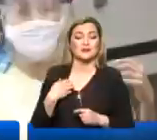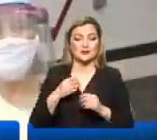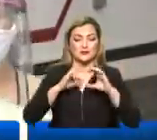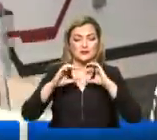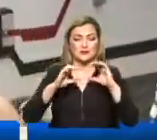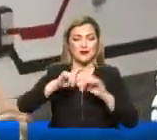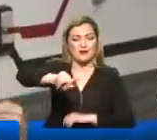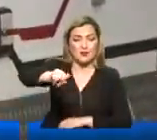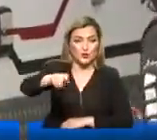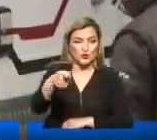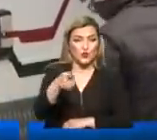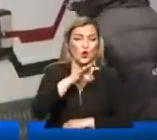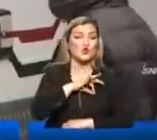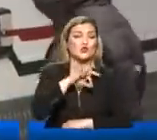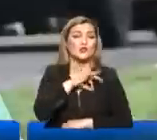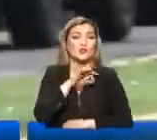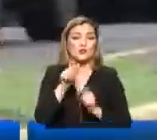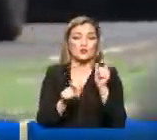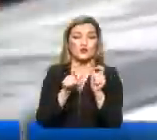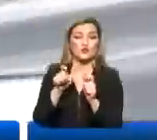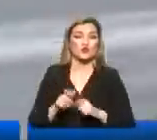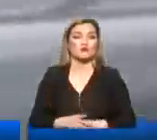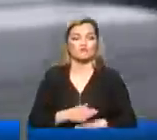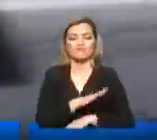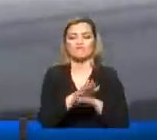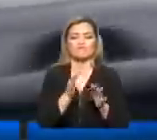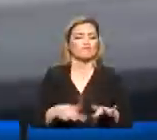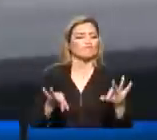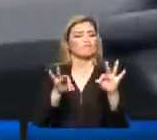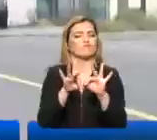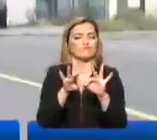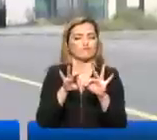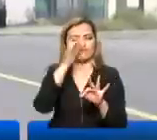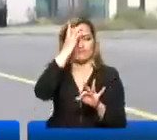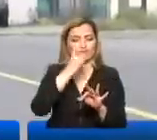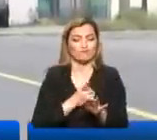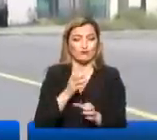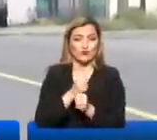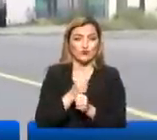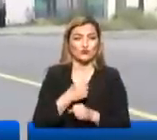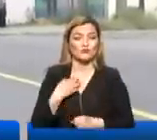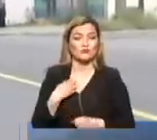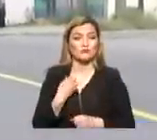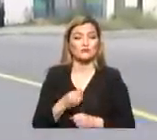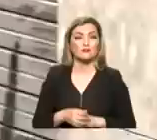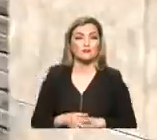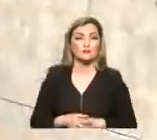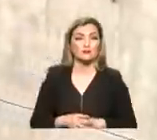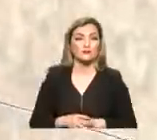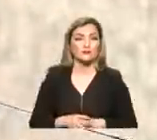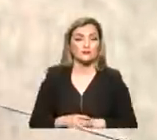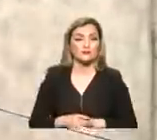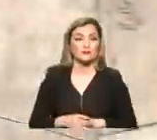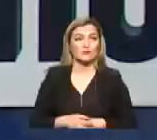de comunicación para concienciar a la ciudadanía sobre la importancia de las medidas de seguridad. En Quito, Paul